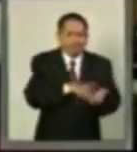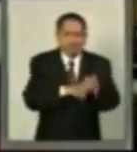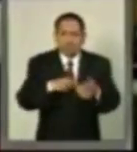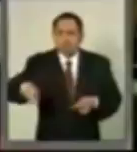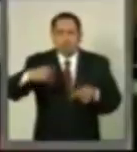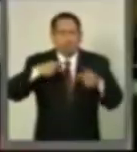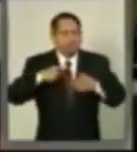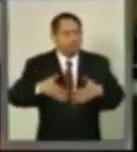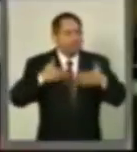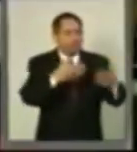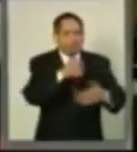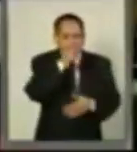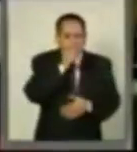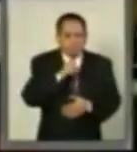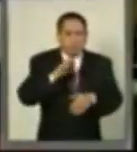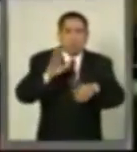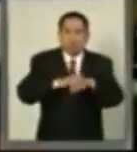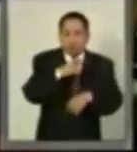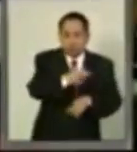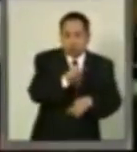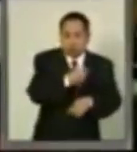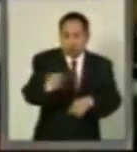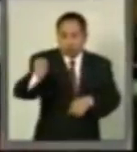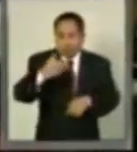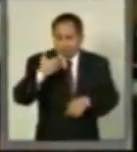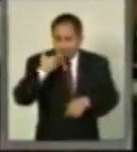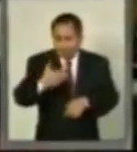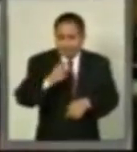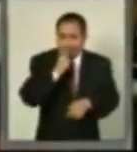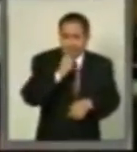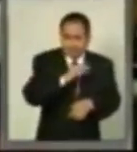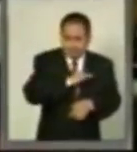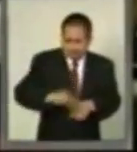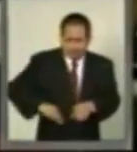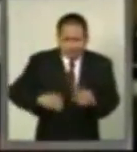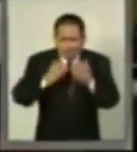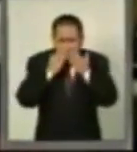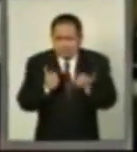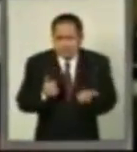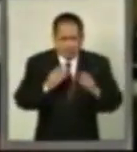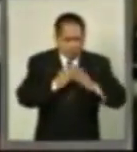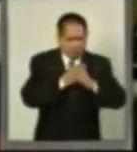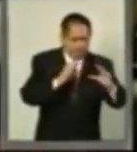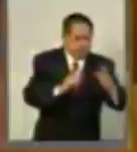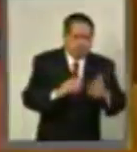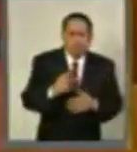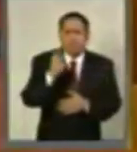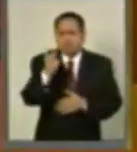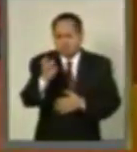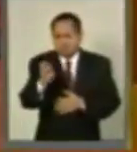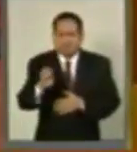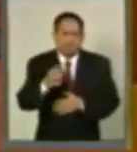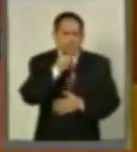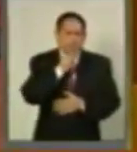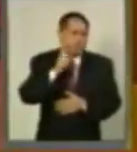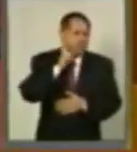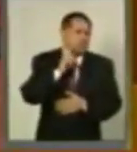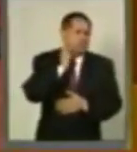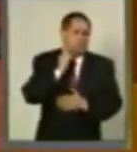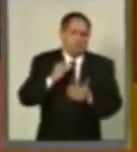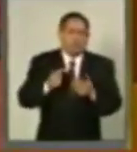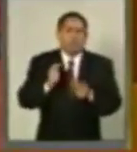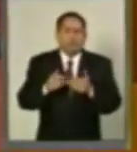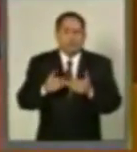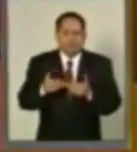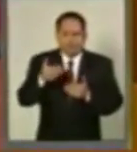qué? Porque no tienen las capacidades institucionales. Por ello, senadoras y senadores, creo que el paso que